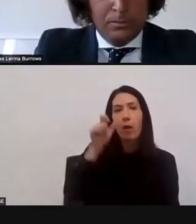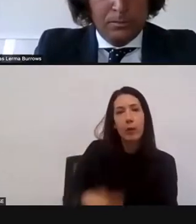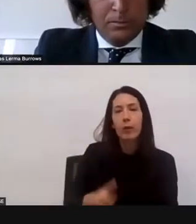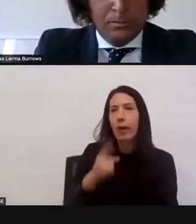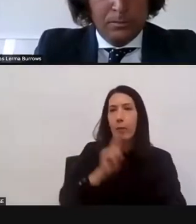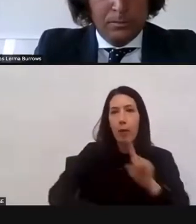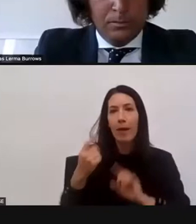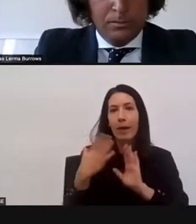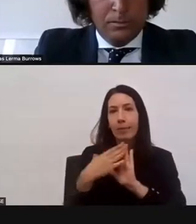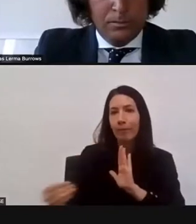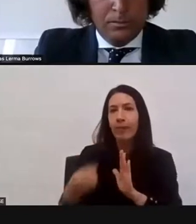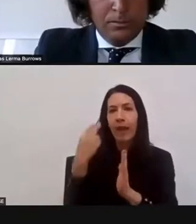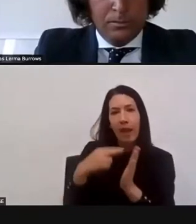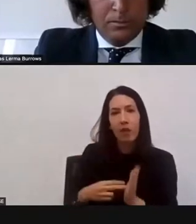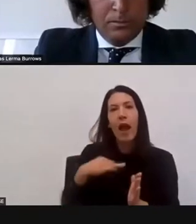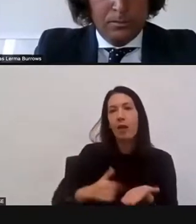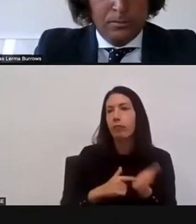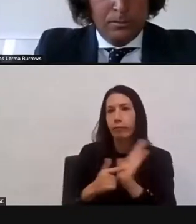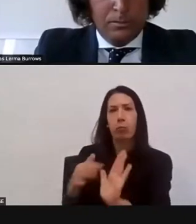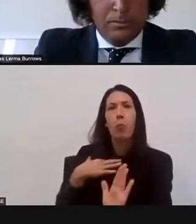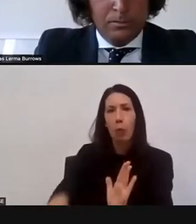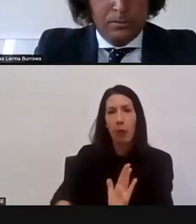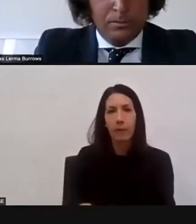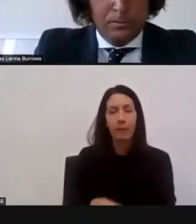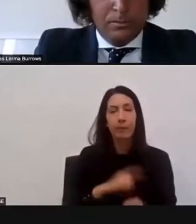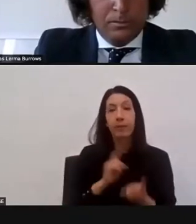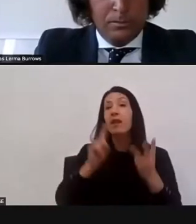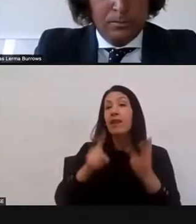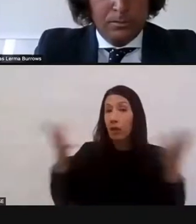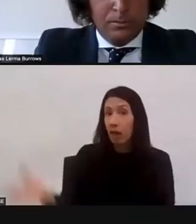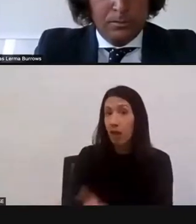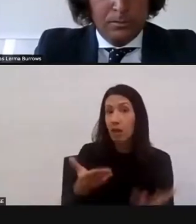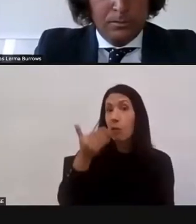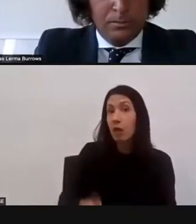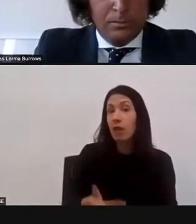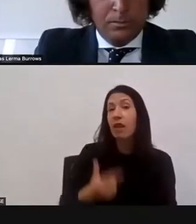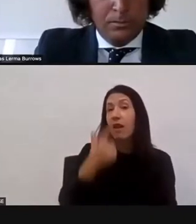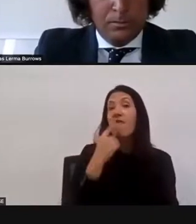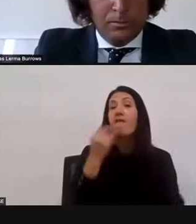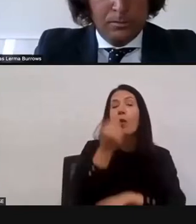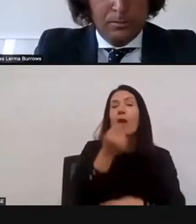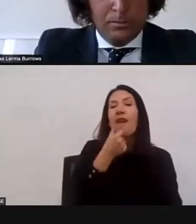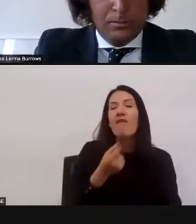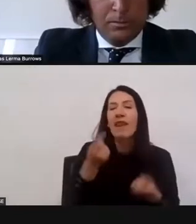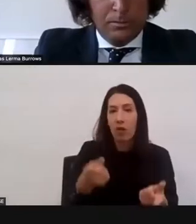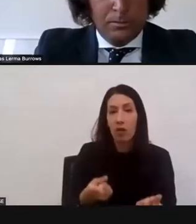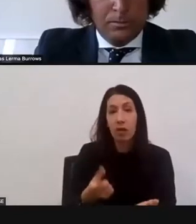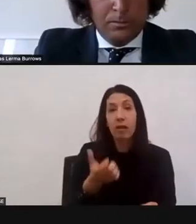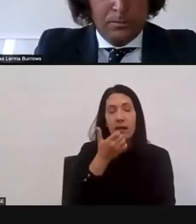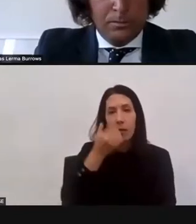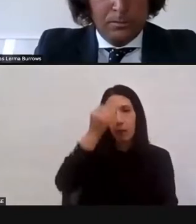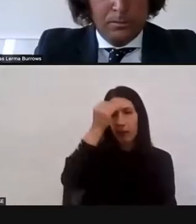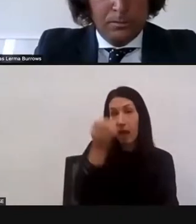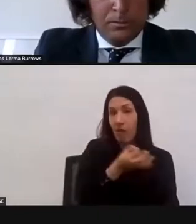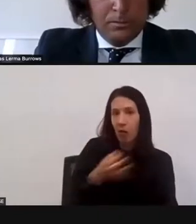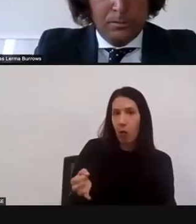de comprensión lectora, por ejemplo. Es importante también incentivar la figura del facilitador, cuando así se estime oportuno, cuando nos